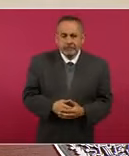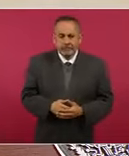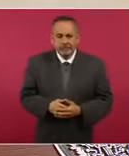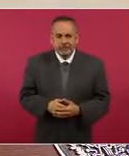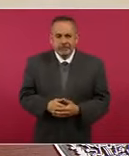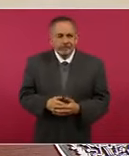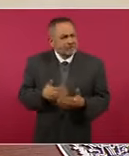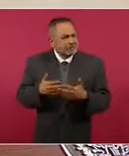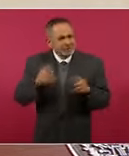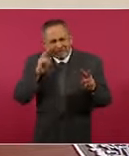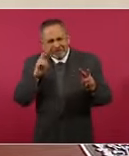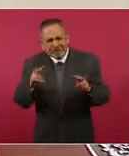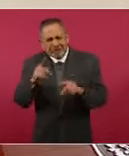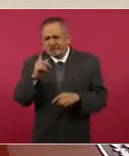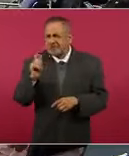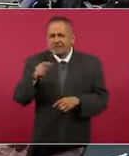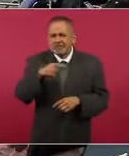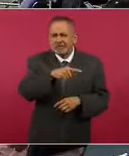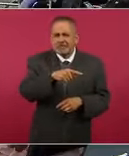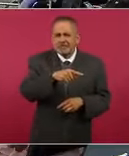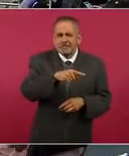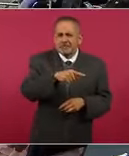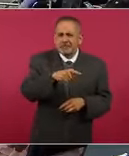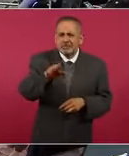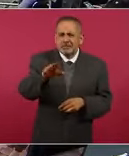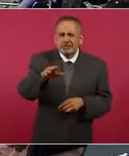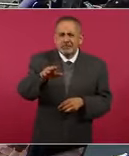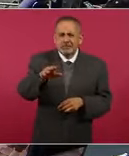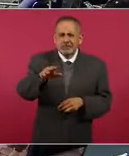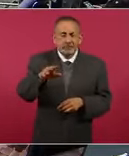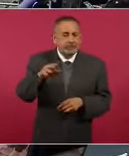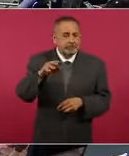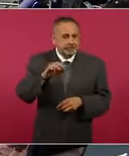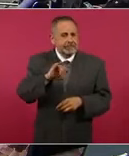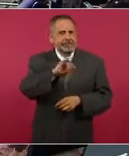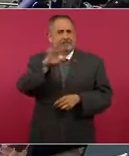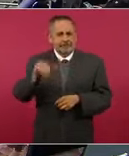Ahora estaba yo viendo que uno de los que estaban proponiendo,